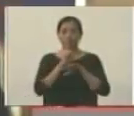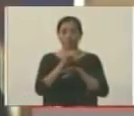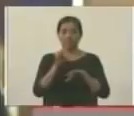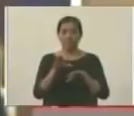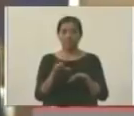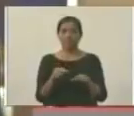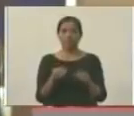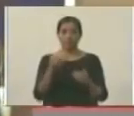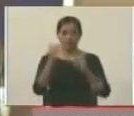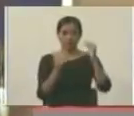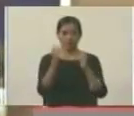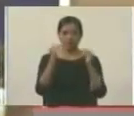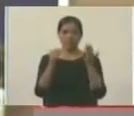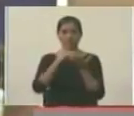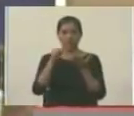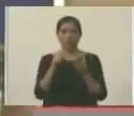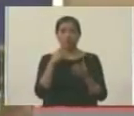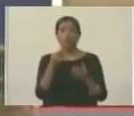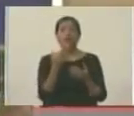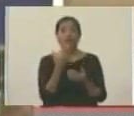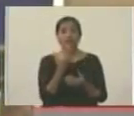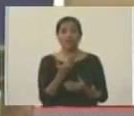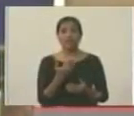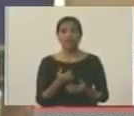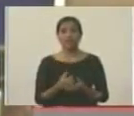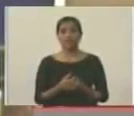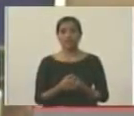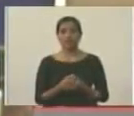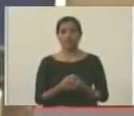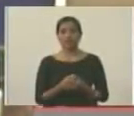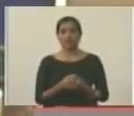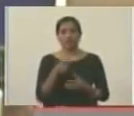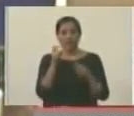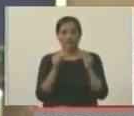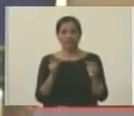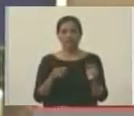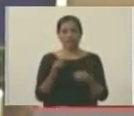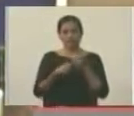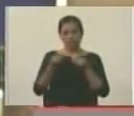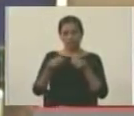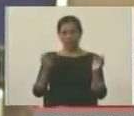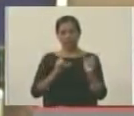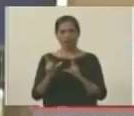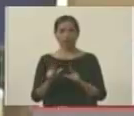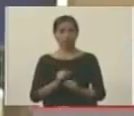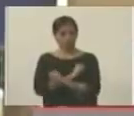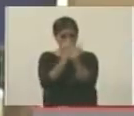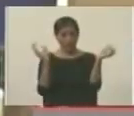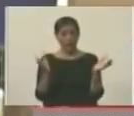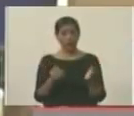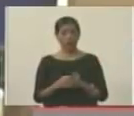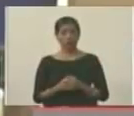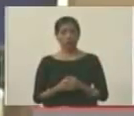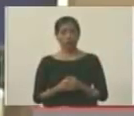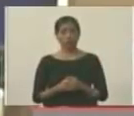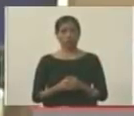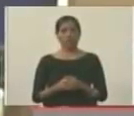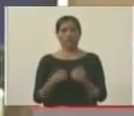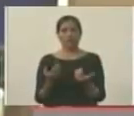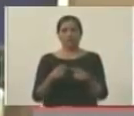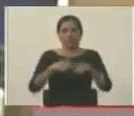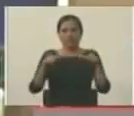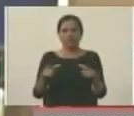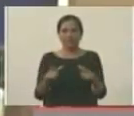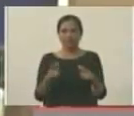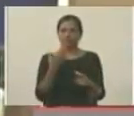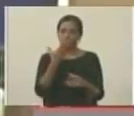mantener el equilibrio nacional, tú lo agradeces. La gente se prepara, presidente. Claro, vale. En esta fase de resistencia frente a